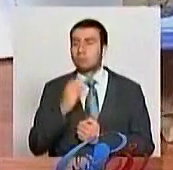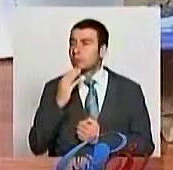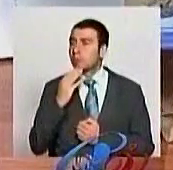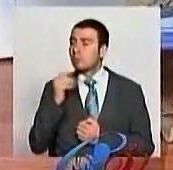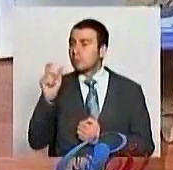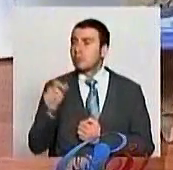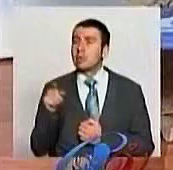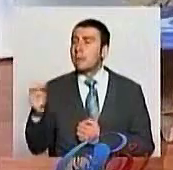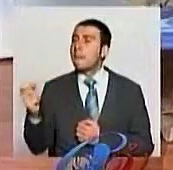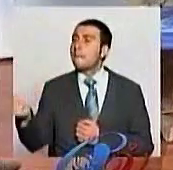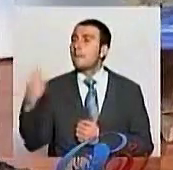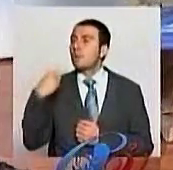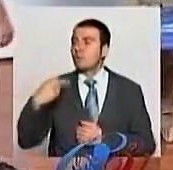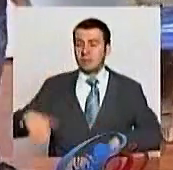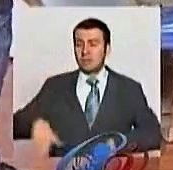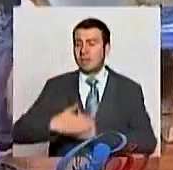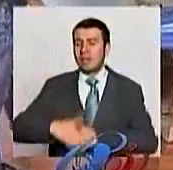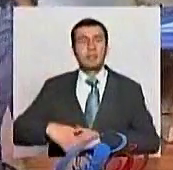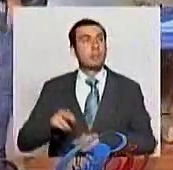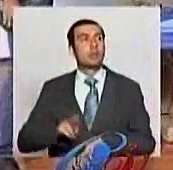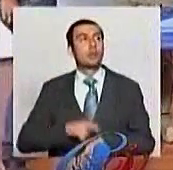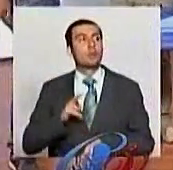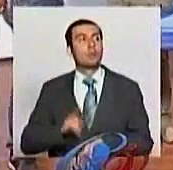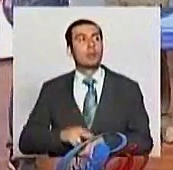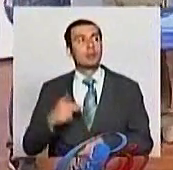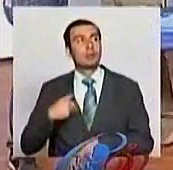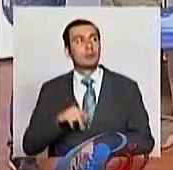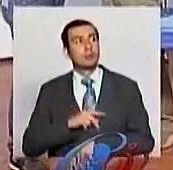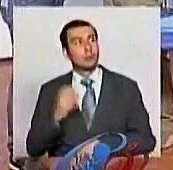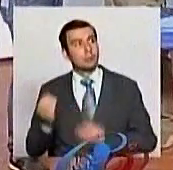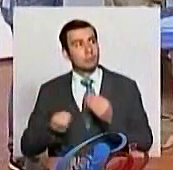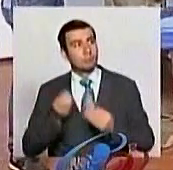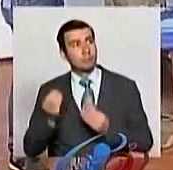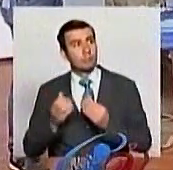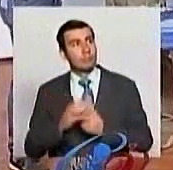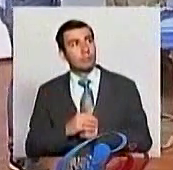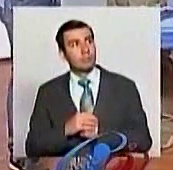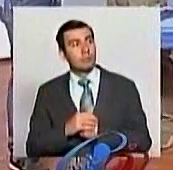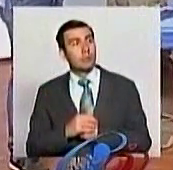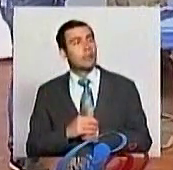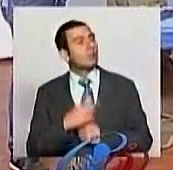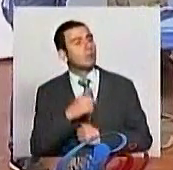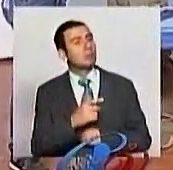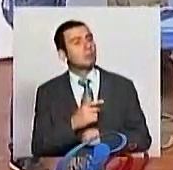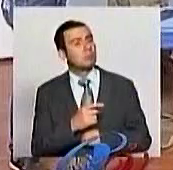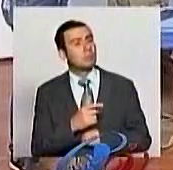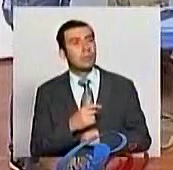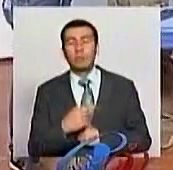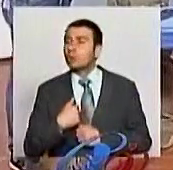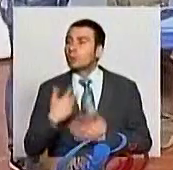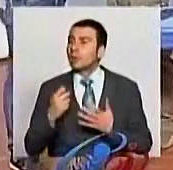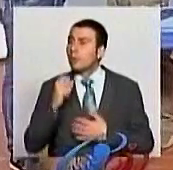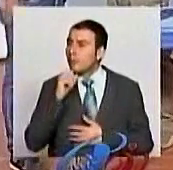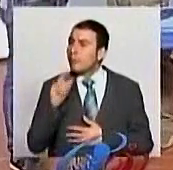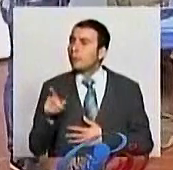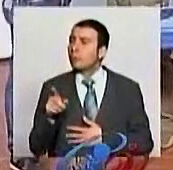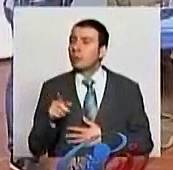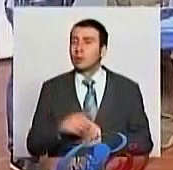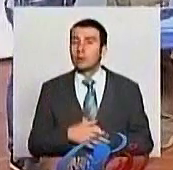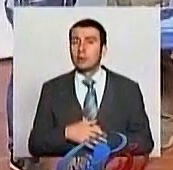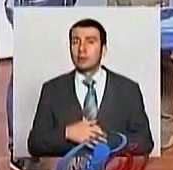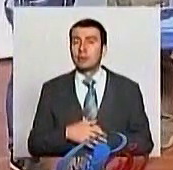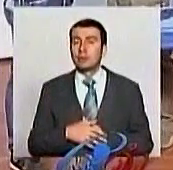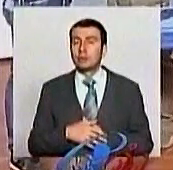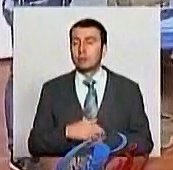calle, que es la que nos hacen permanentemente a nosotros los médicos. ¿Y cuál es esta pregunta? Muchas gracias, doctor, por esa oportunidad. Mi pregunta es la siguiente.